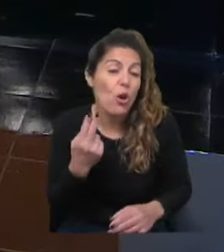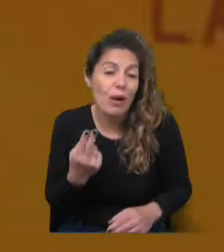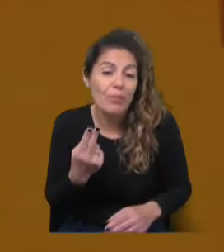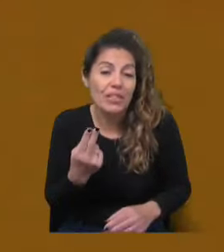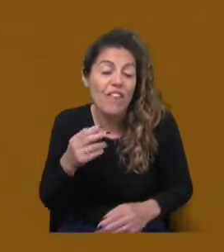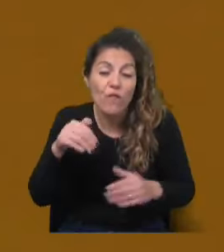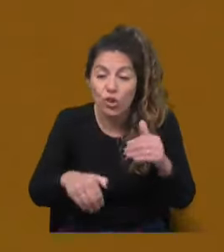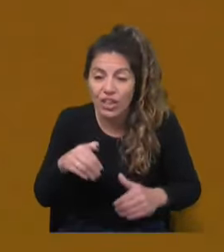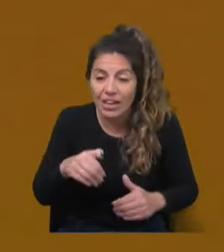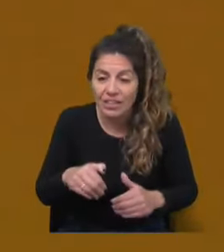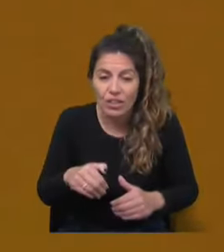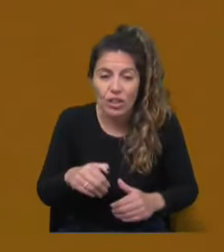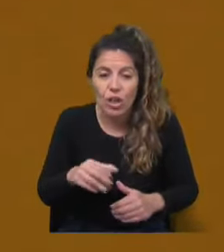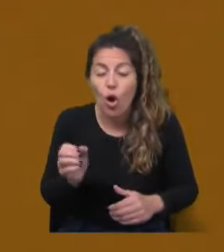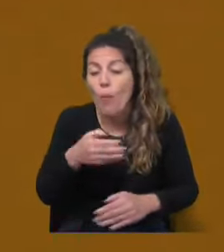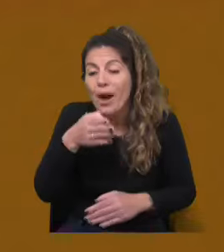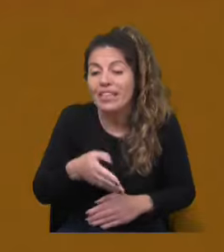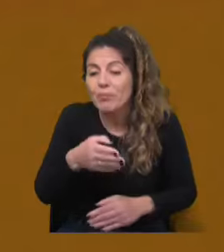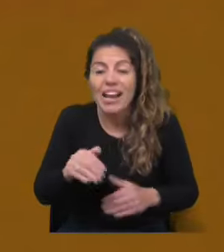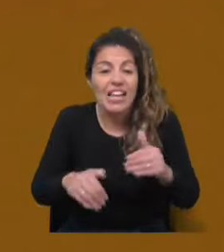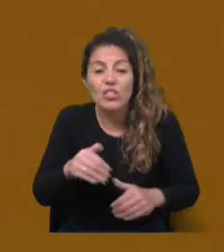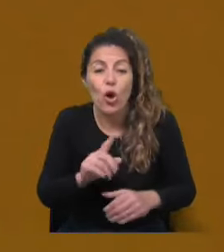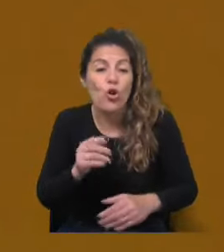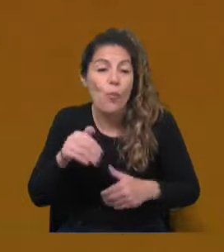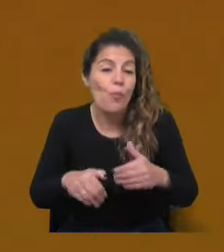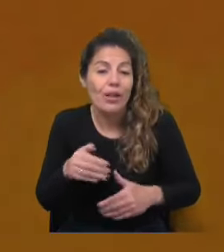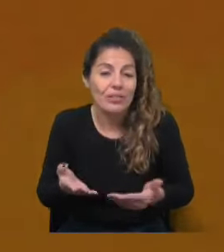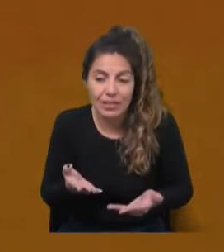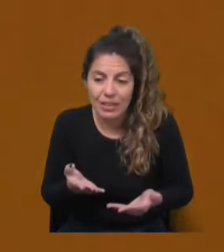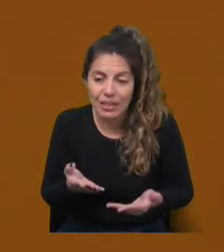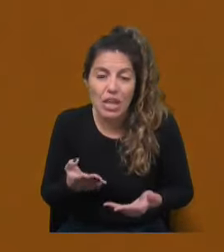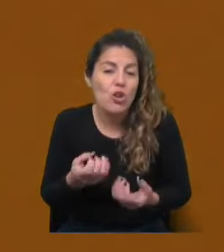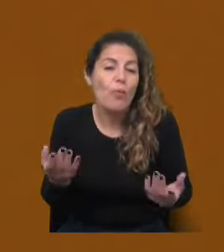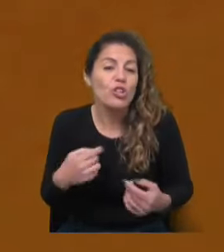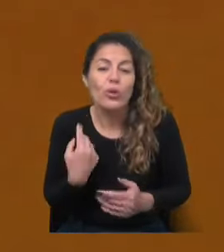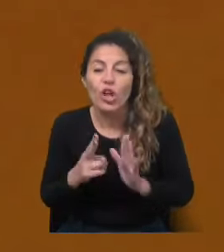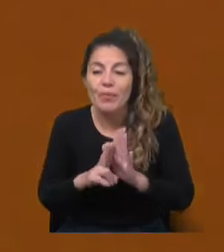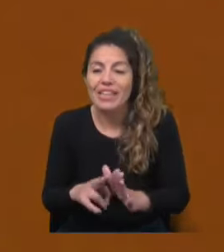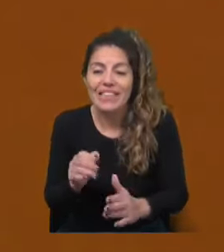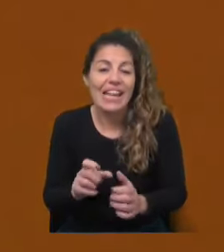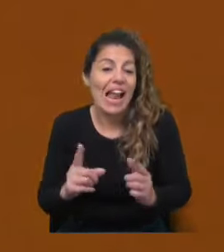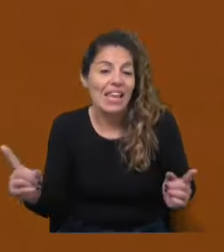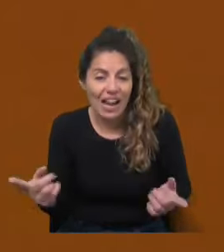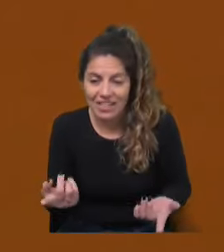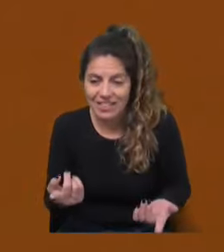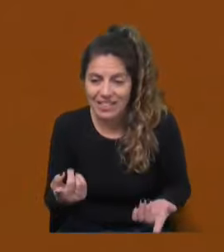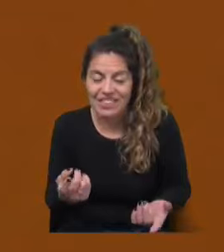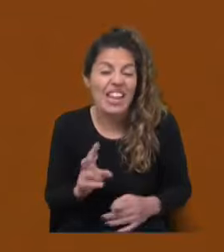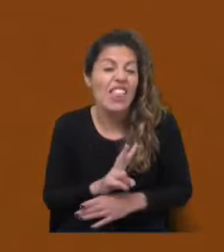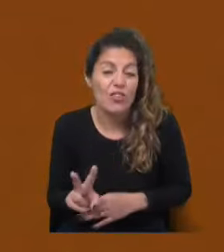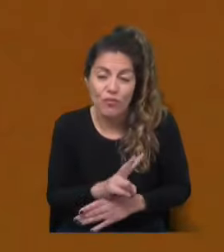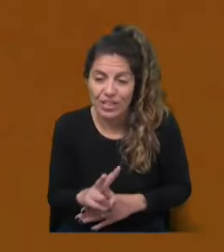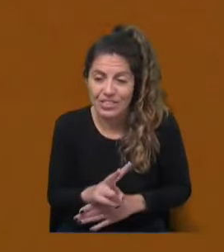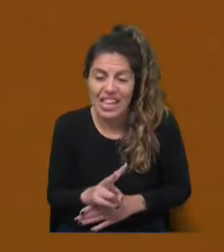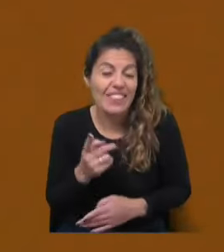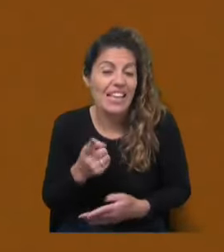bueno, votar o participar de las elecciones o no participar, y no por ello nuestros representantes tienen que alejarse de la defensa de